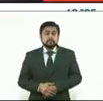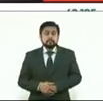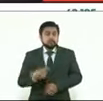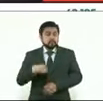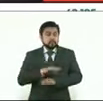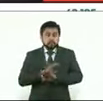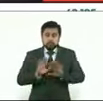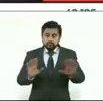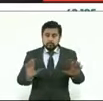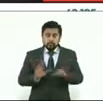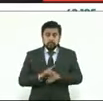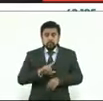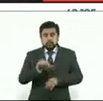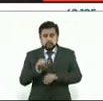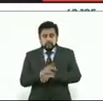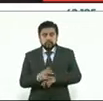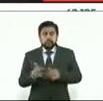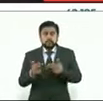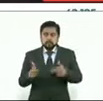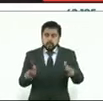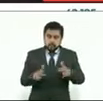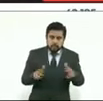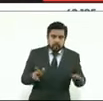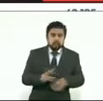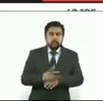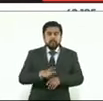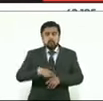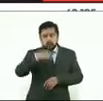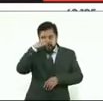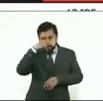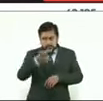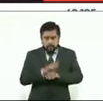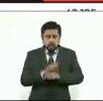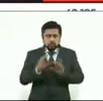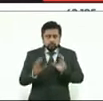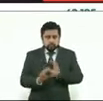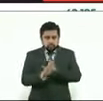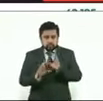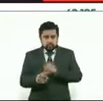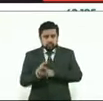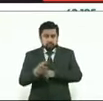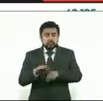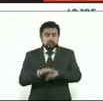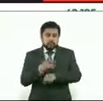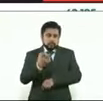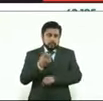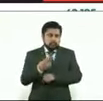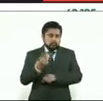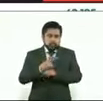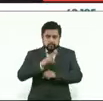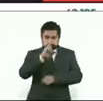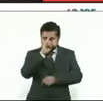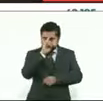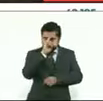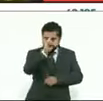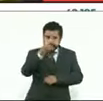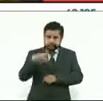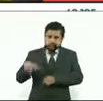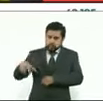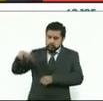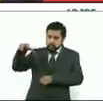protocolo de himno nacional, cuenta regresiva y disparo de salida. No podrá estar sobrevolando ningún dron. Así es